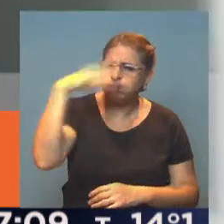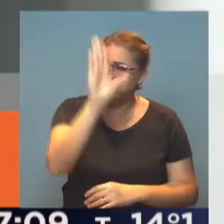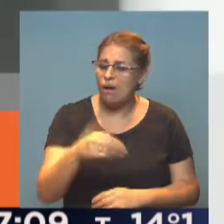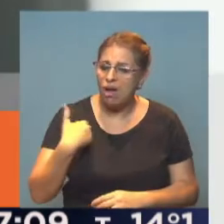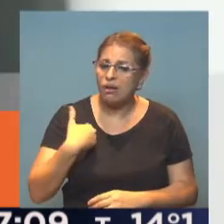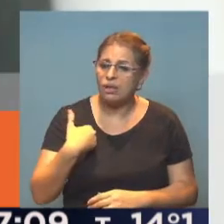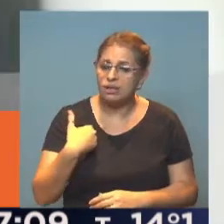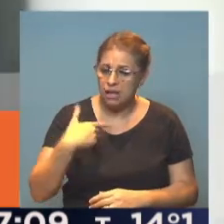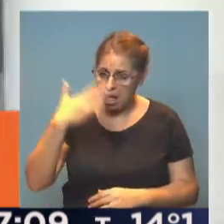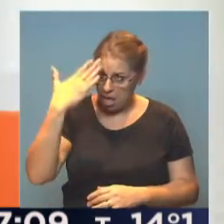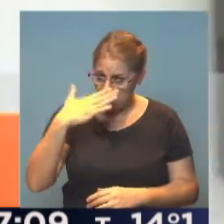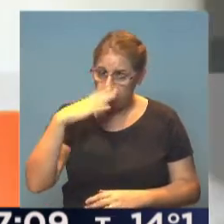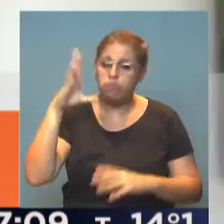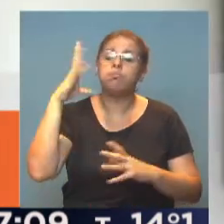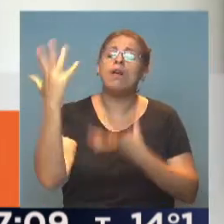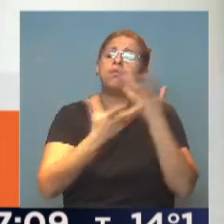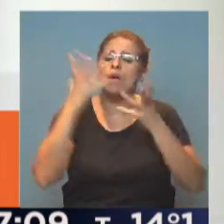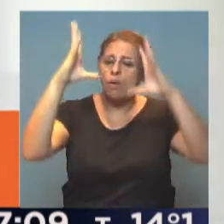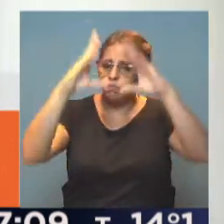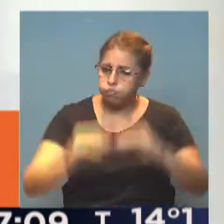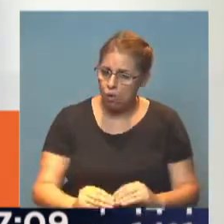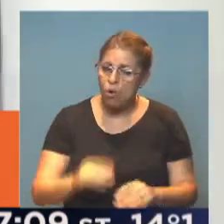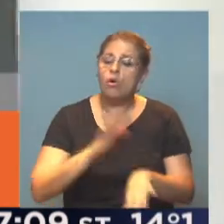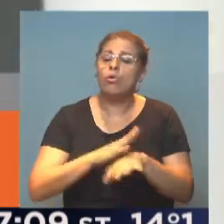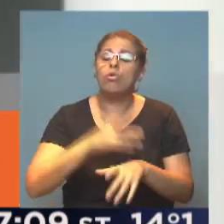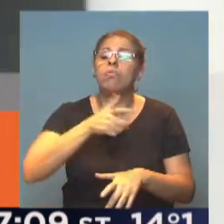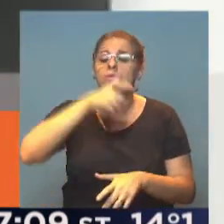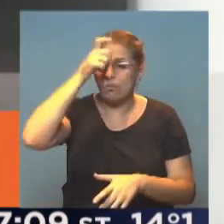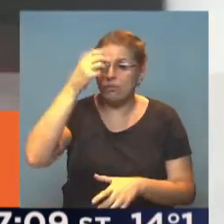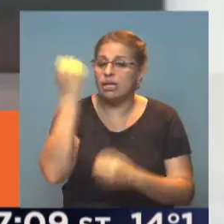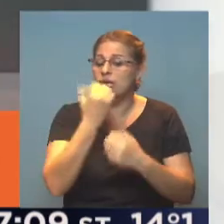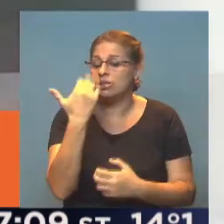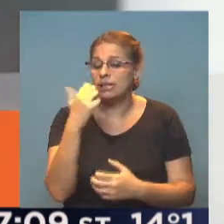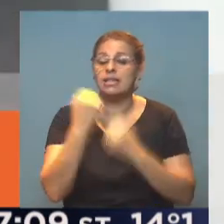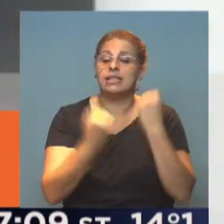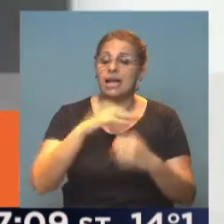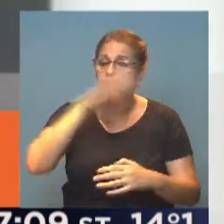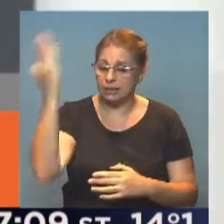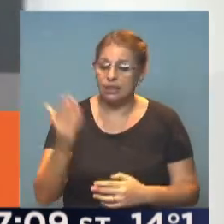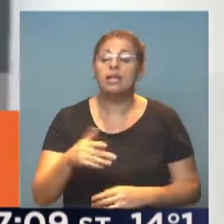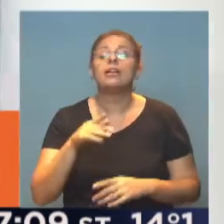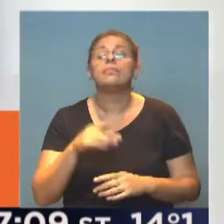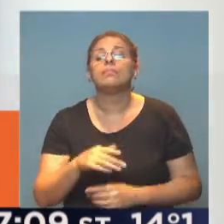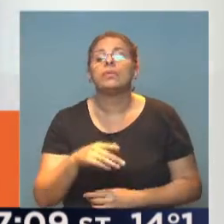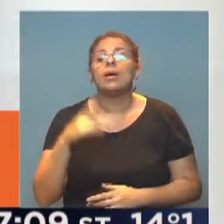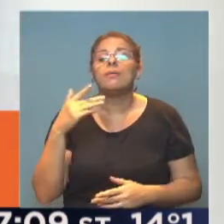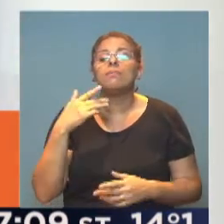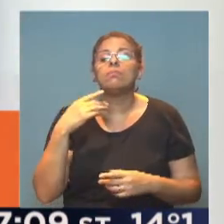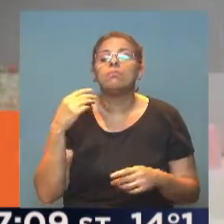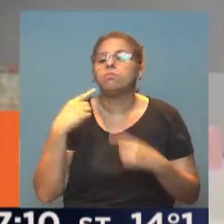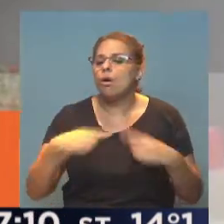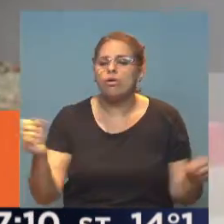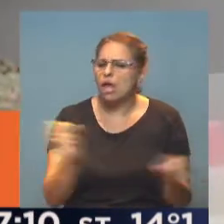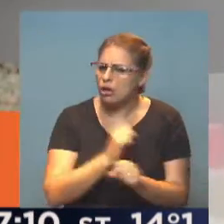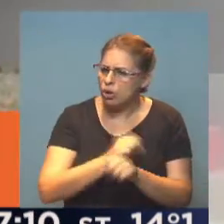controlado por el trabajo de 6 dotaciones. El fuego produjo la destrucción total del altar mayor y otras pérdidas materiales que serán